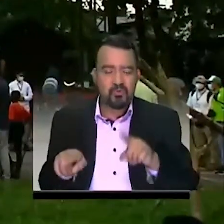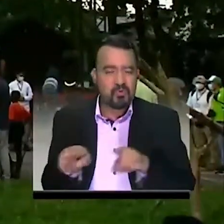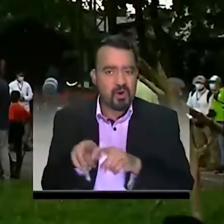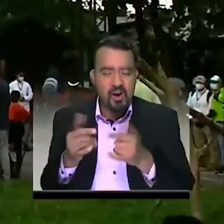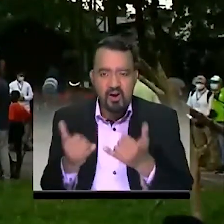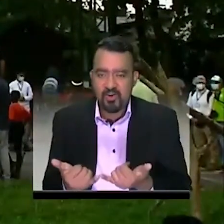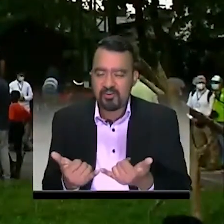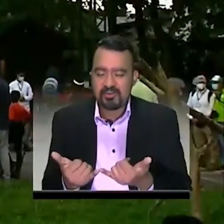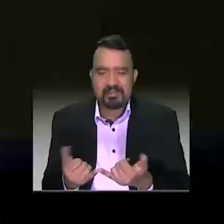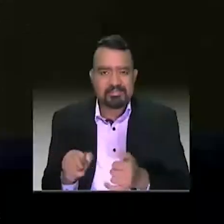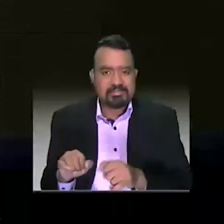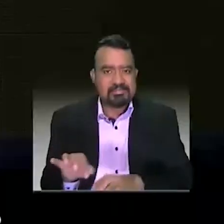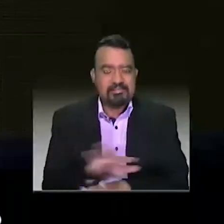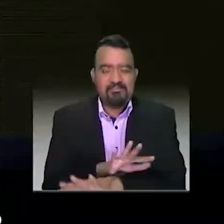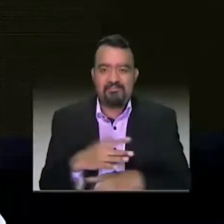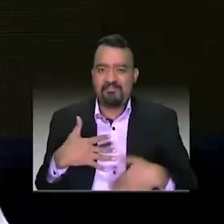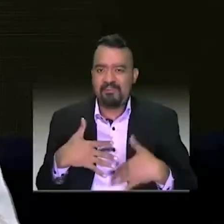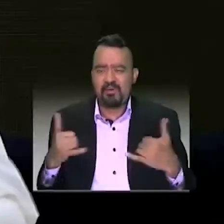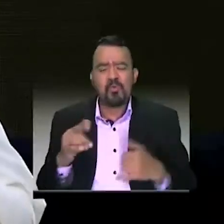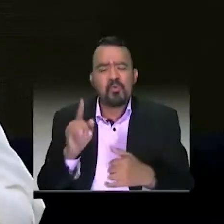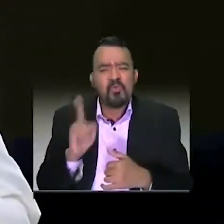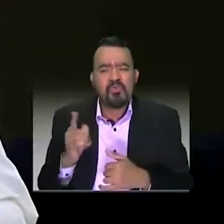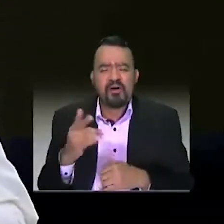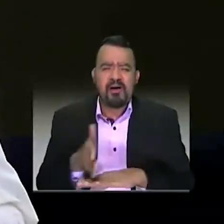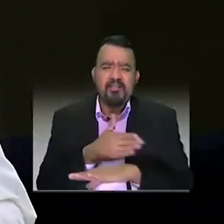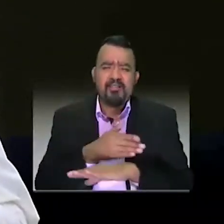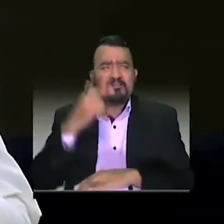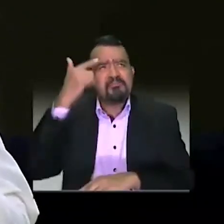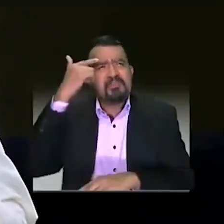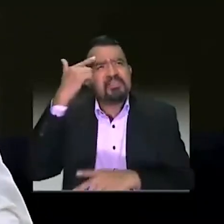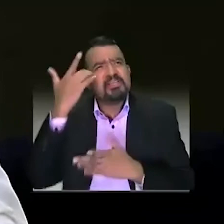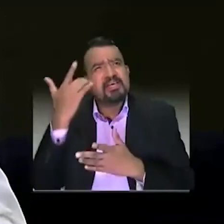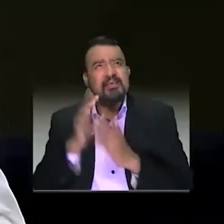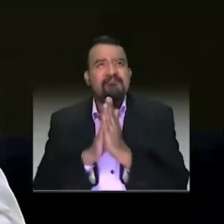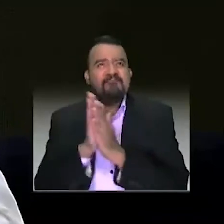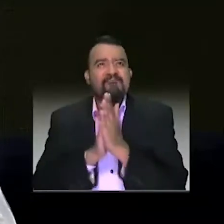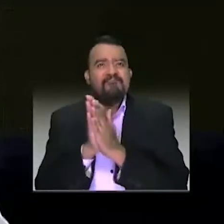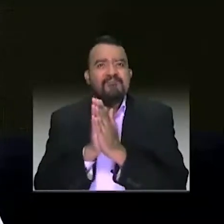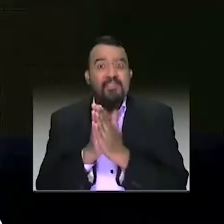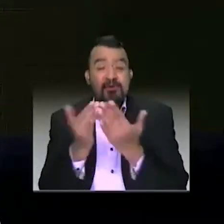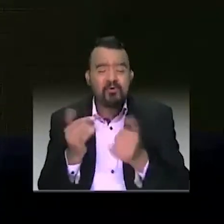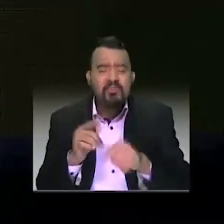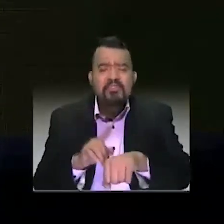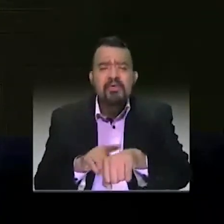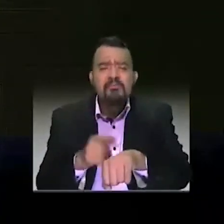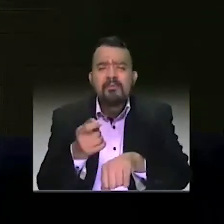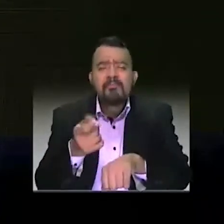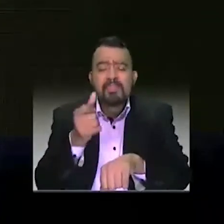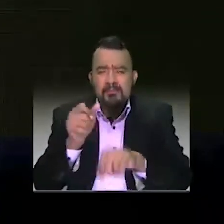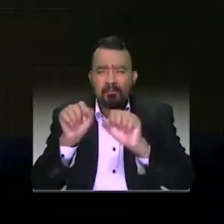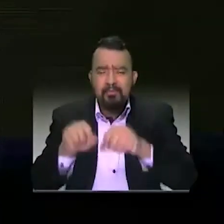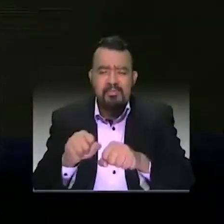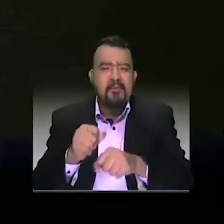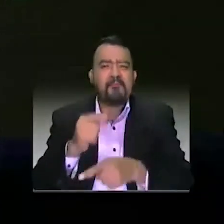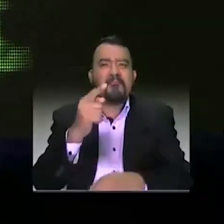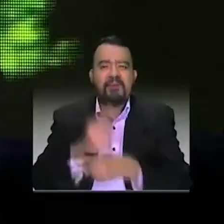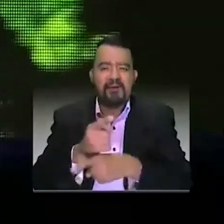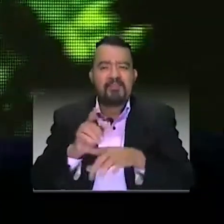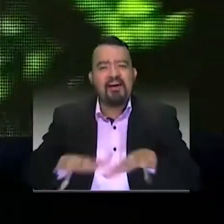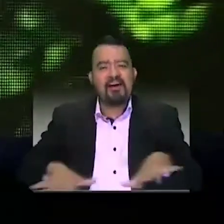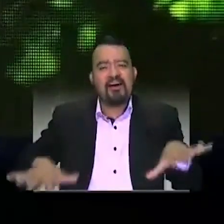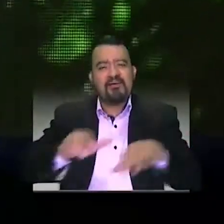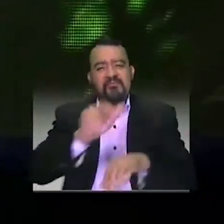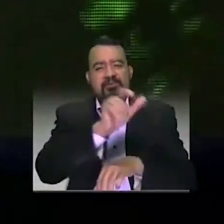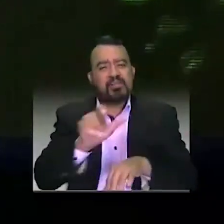Hoy, ese sueño está a minutos de lograr cumplirse. Gracias, pueblo vigieño,